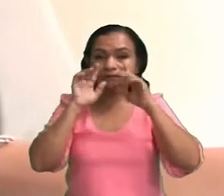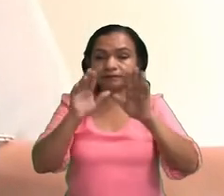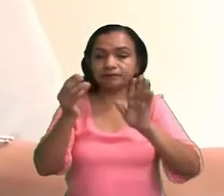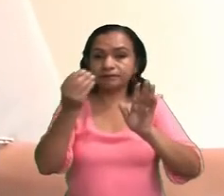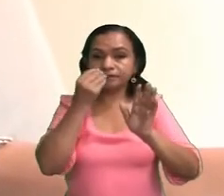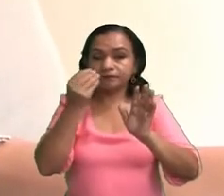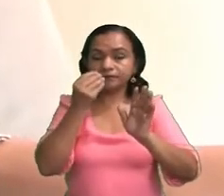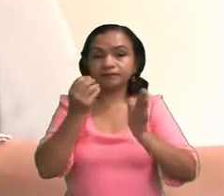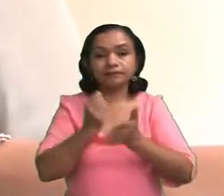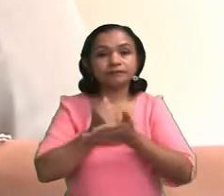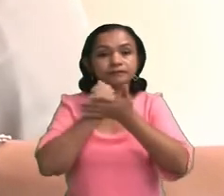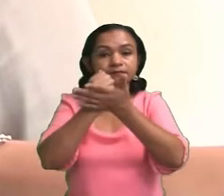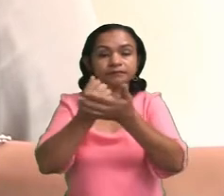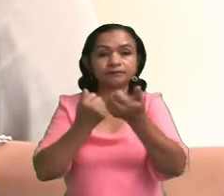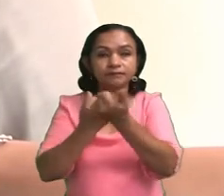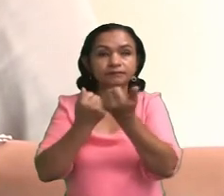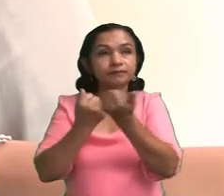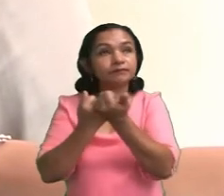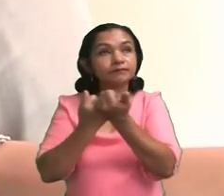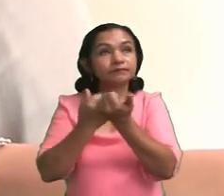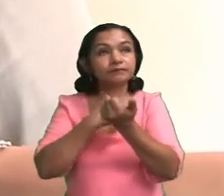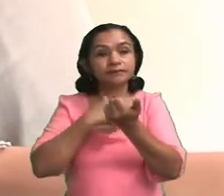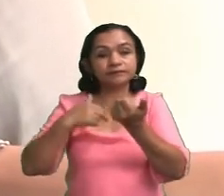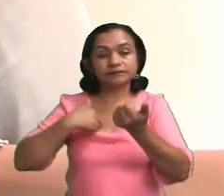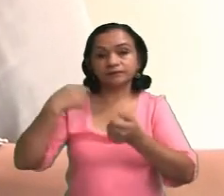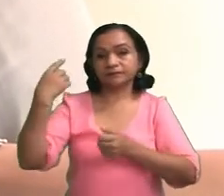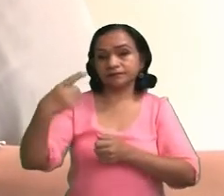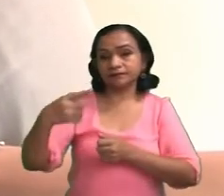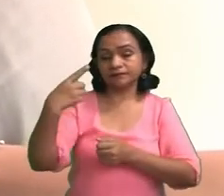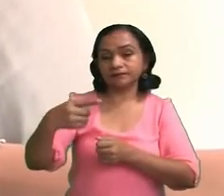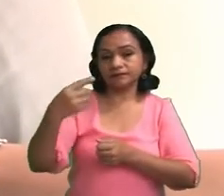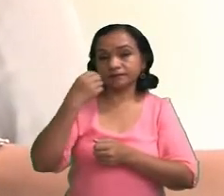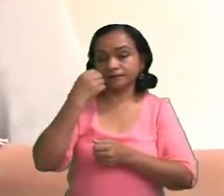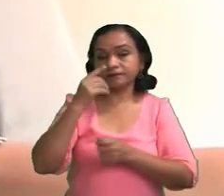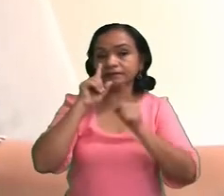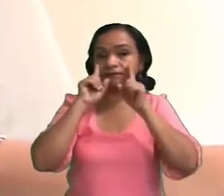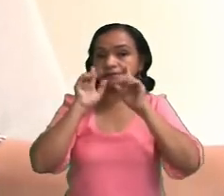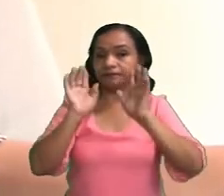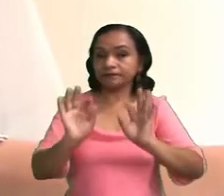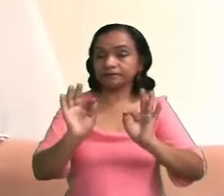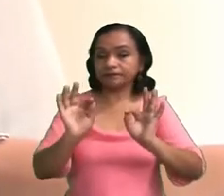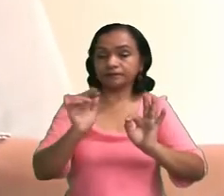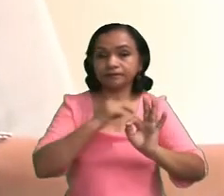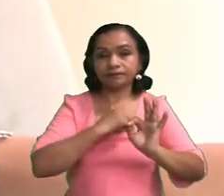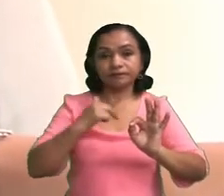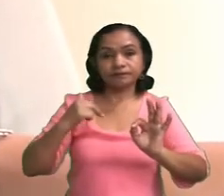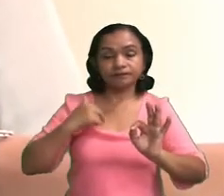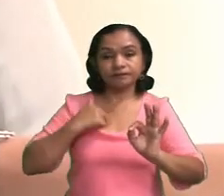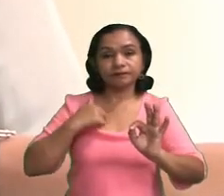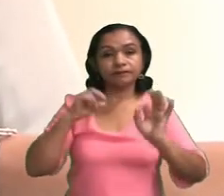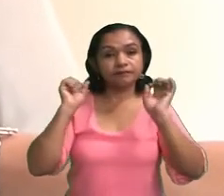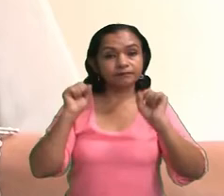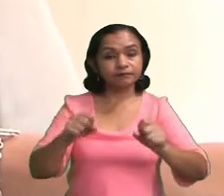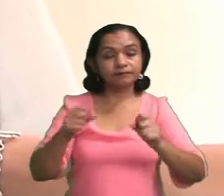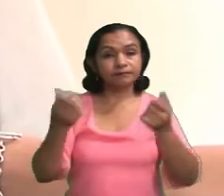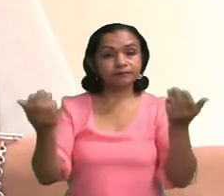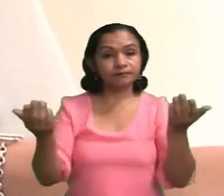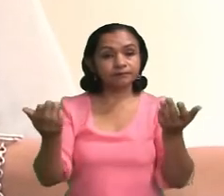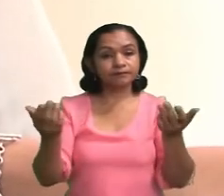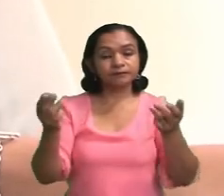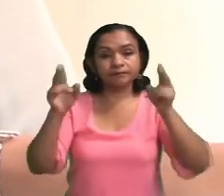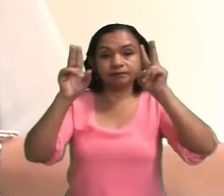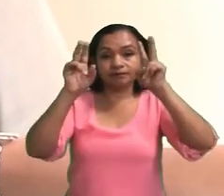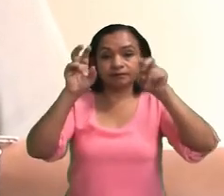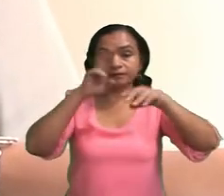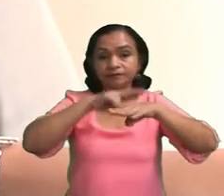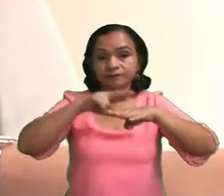pero que también contribuyen a garantizar el derecho a la alimentación adecuada. Se han logrado marcos